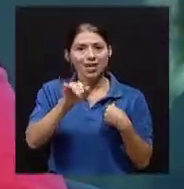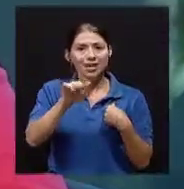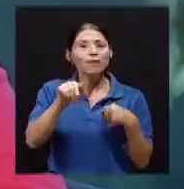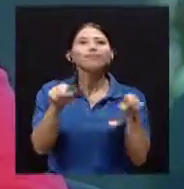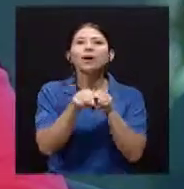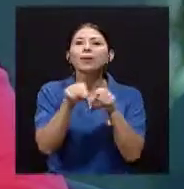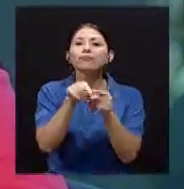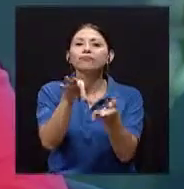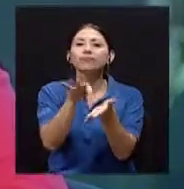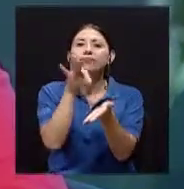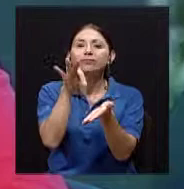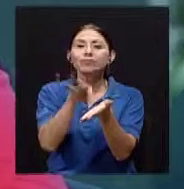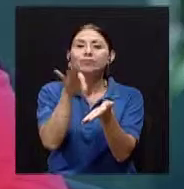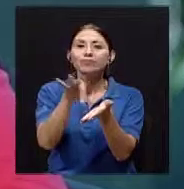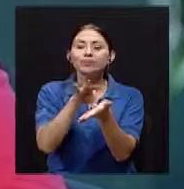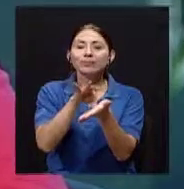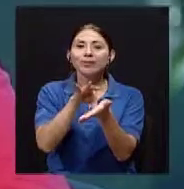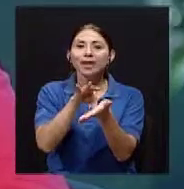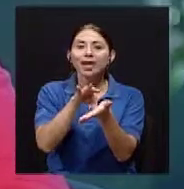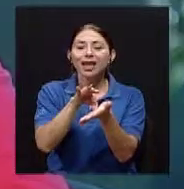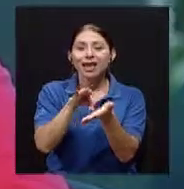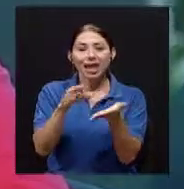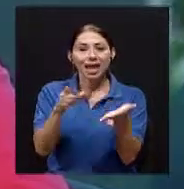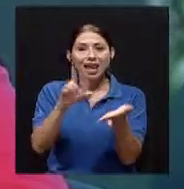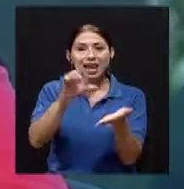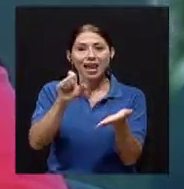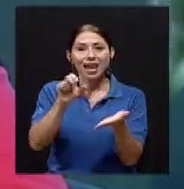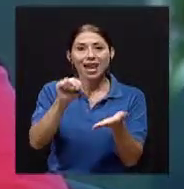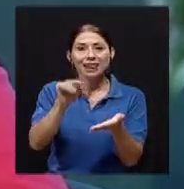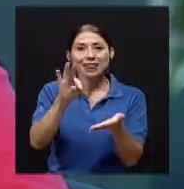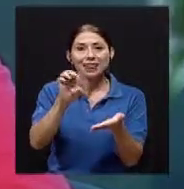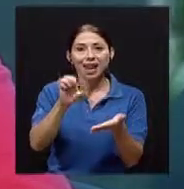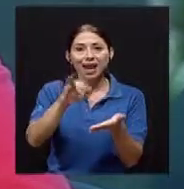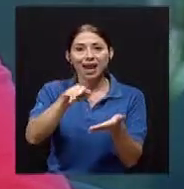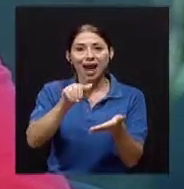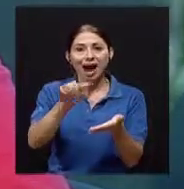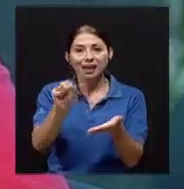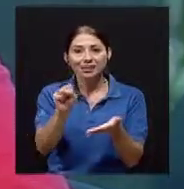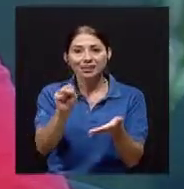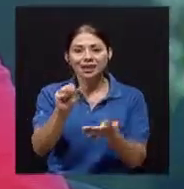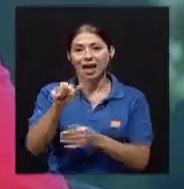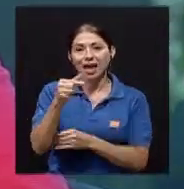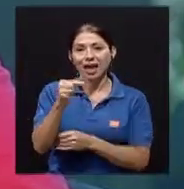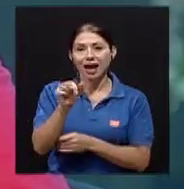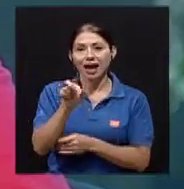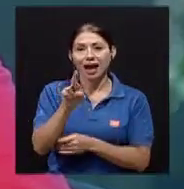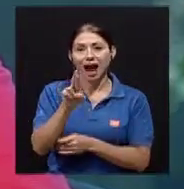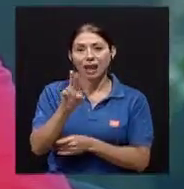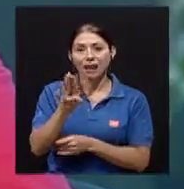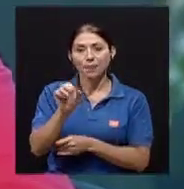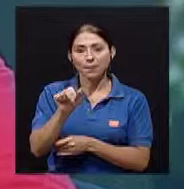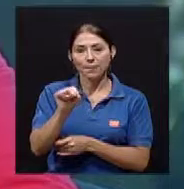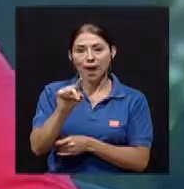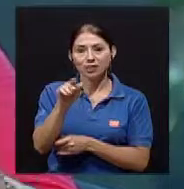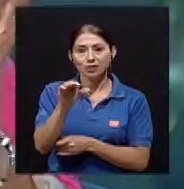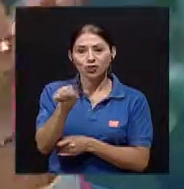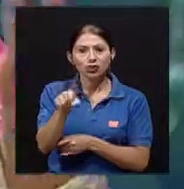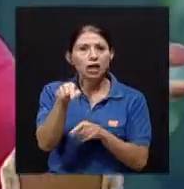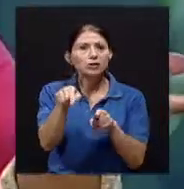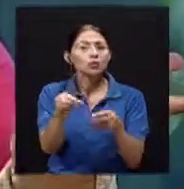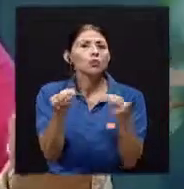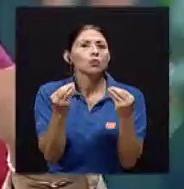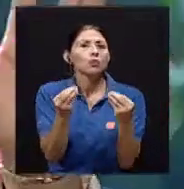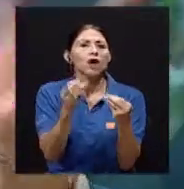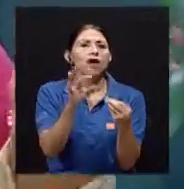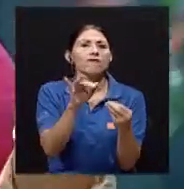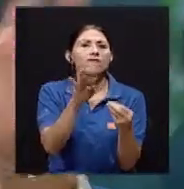frijoles, ¿verdad? Como fuente de proteína, ¿verdad? Las leguminosas, frijoles, lentejas y garbanzos, que nos aportan cantidades importantísimas de fibra, que cuando las combinamos